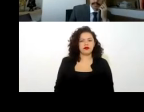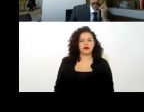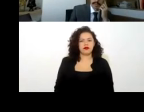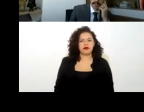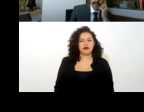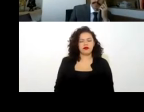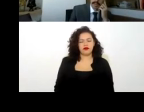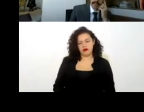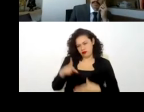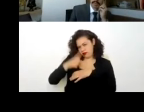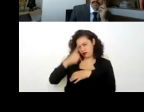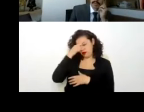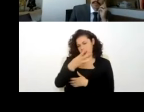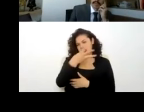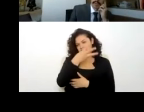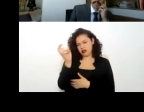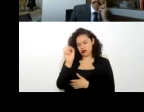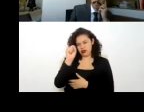de 333 mil pesos.